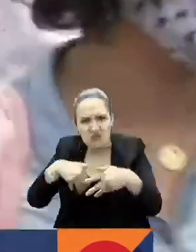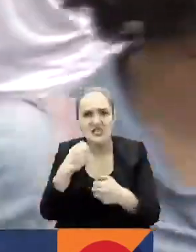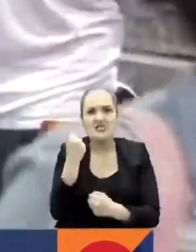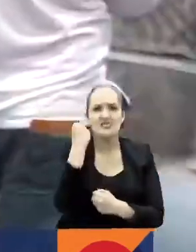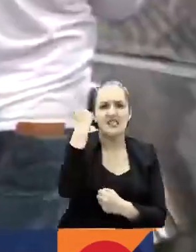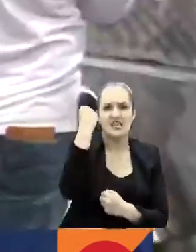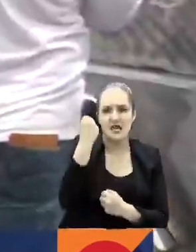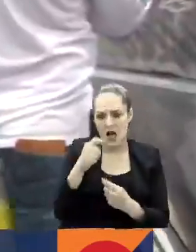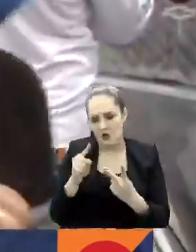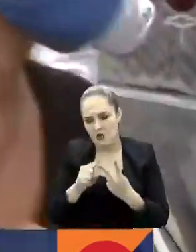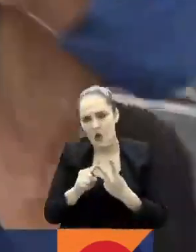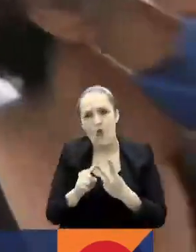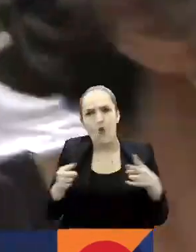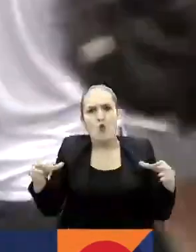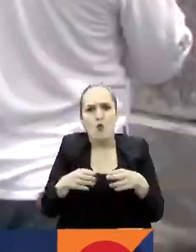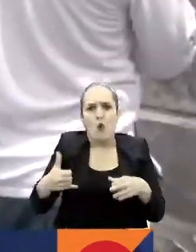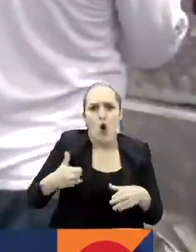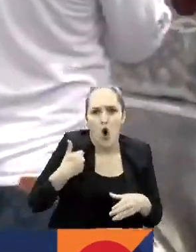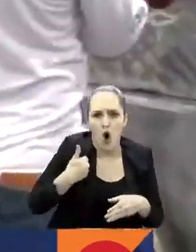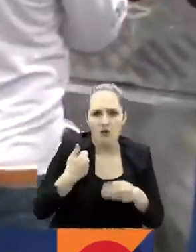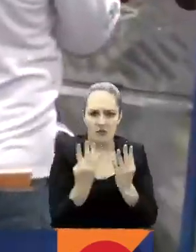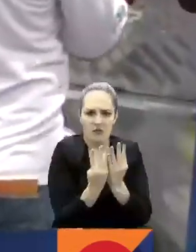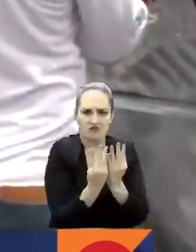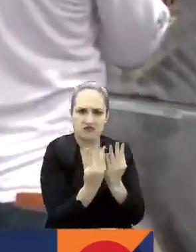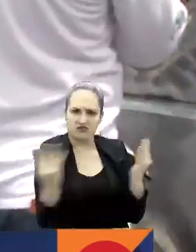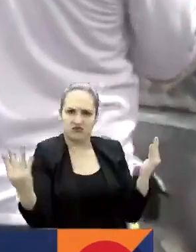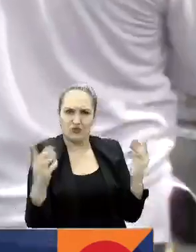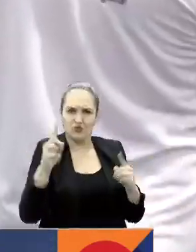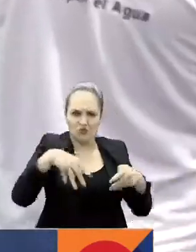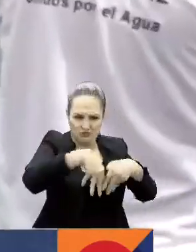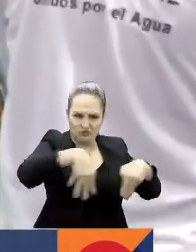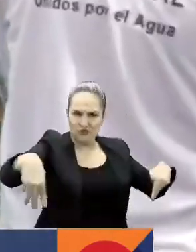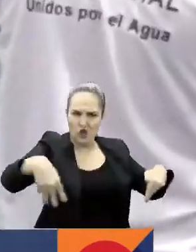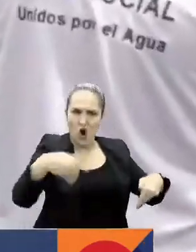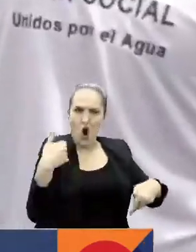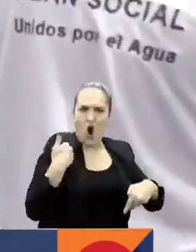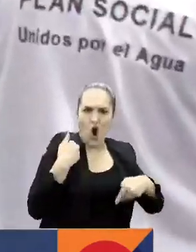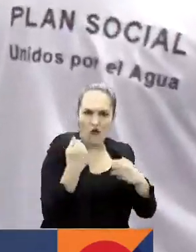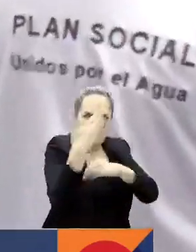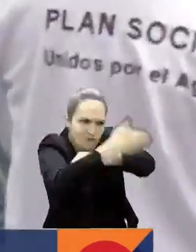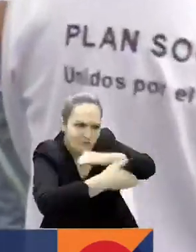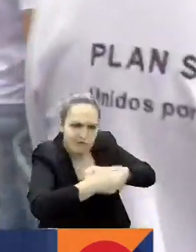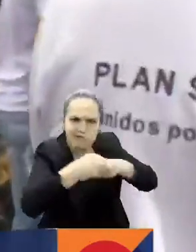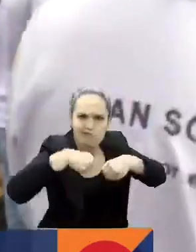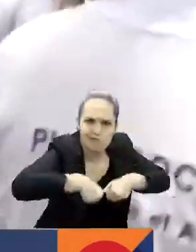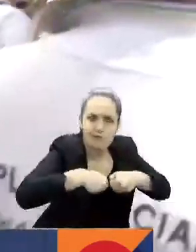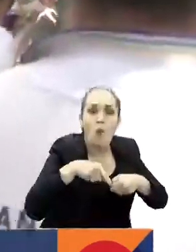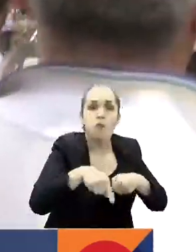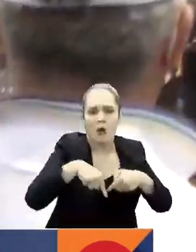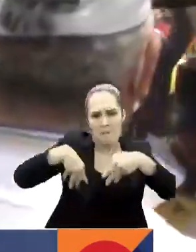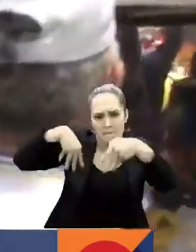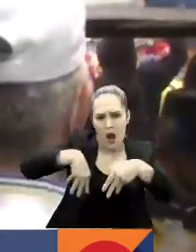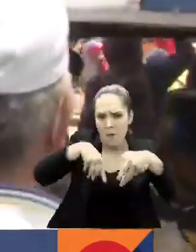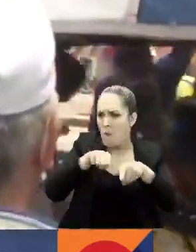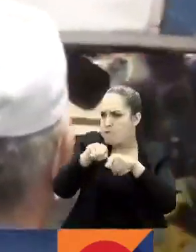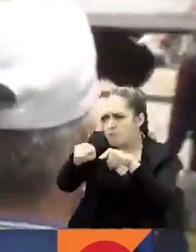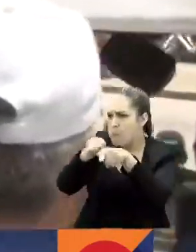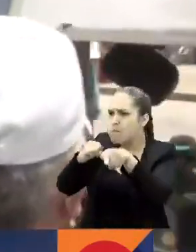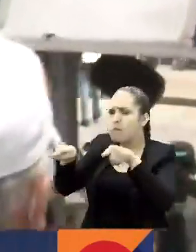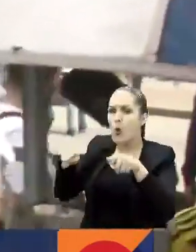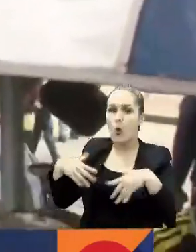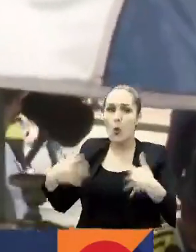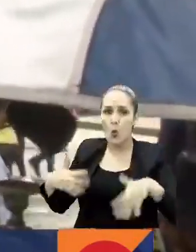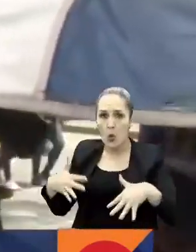la primera línea, muchos actores que pues completan una diversidad y que generan pues como una representación de verdad